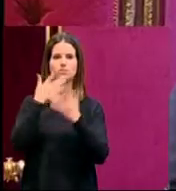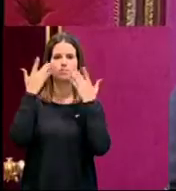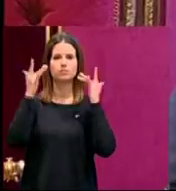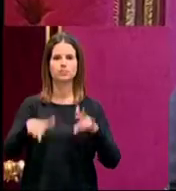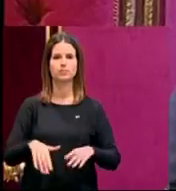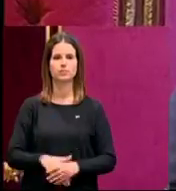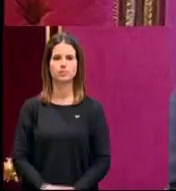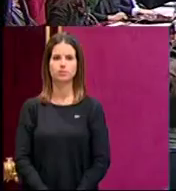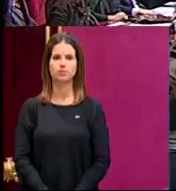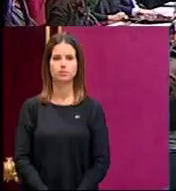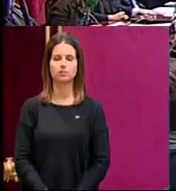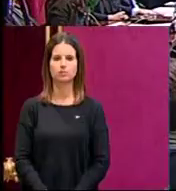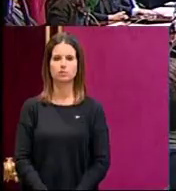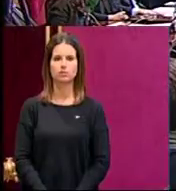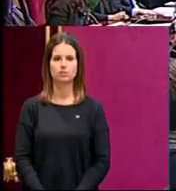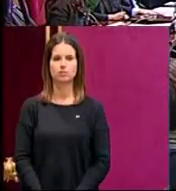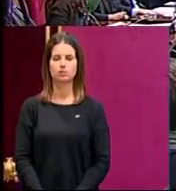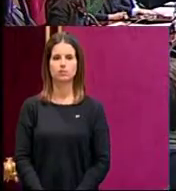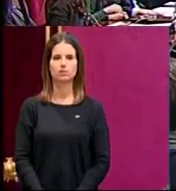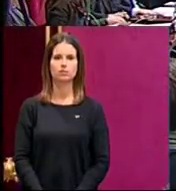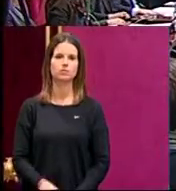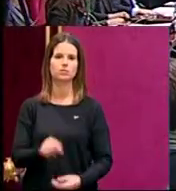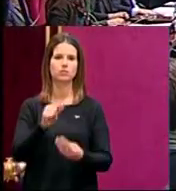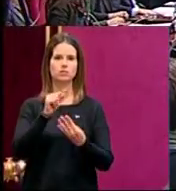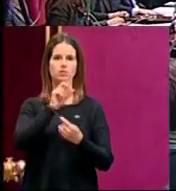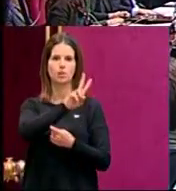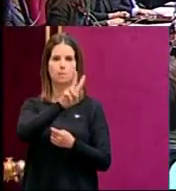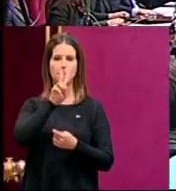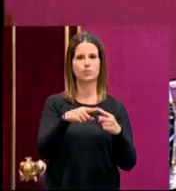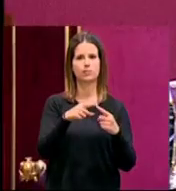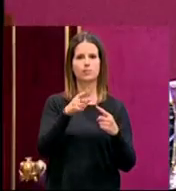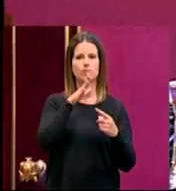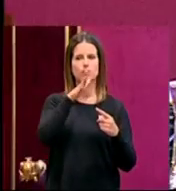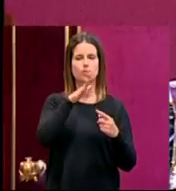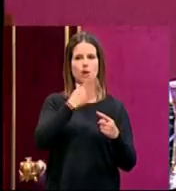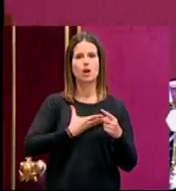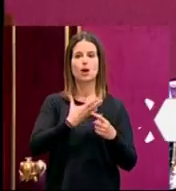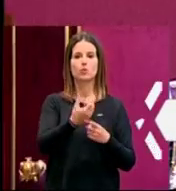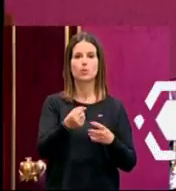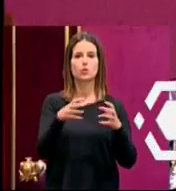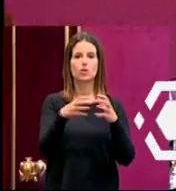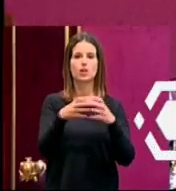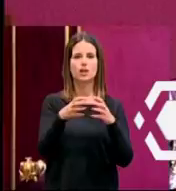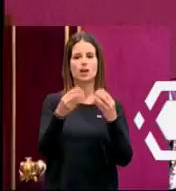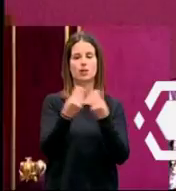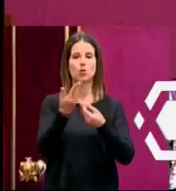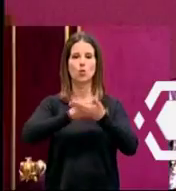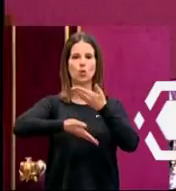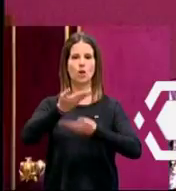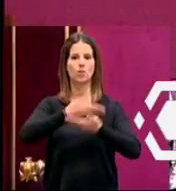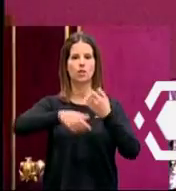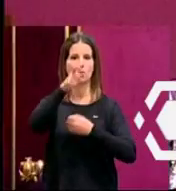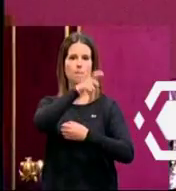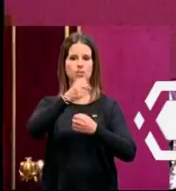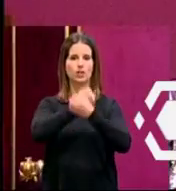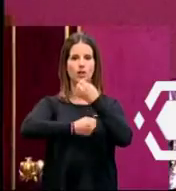empresas privadas y facilitar su acceso al mercado de empleo. Asunción por parte del Ayuntamiento de Granada, en colaboración con los agentes